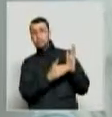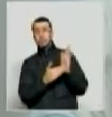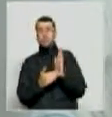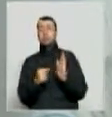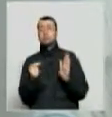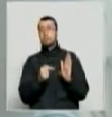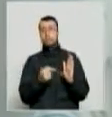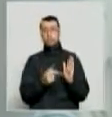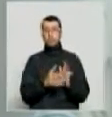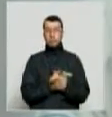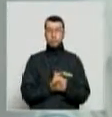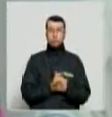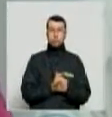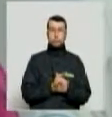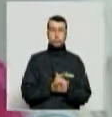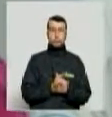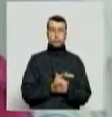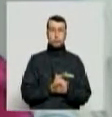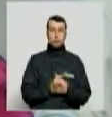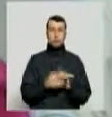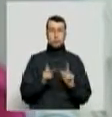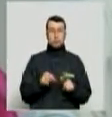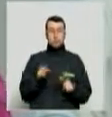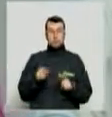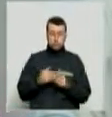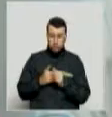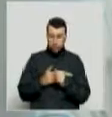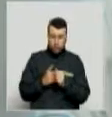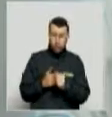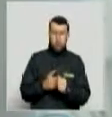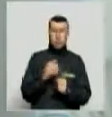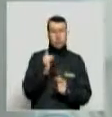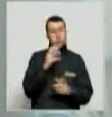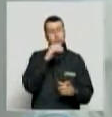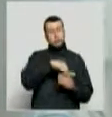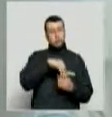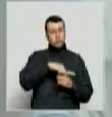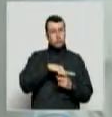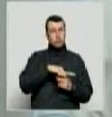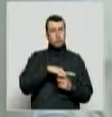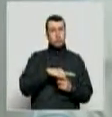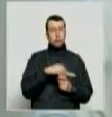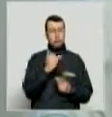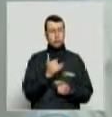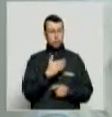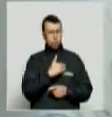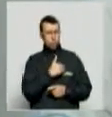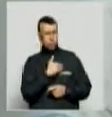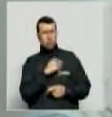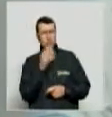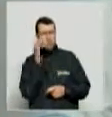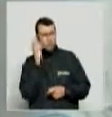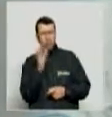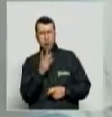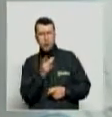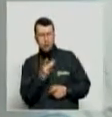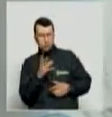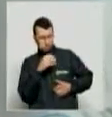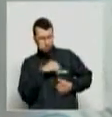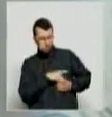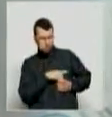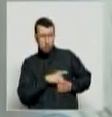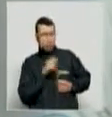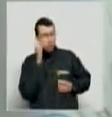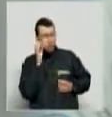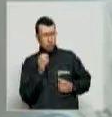examen. Asimismo, nos puede orientar acerca de trastornos dentro y fuera del corazón, como líquido alrededor del corazón, lo cual se llama